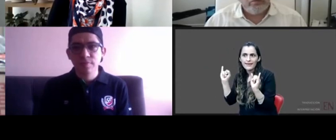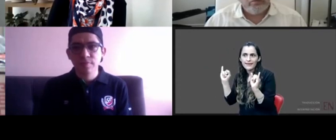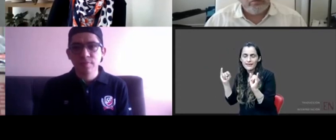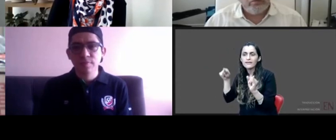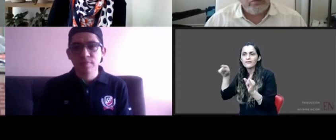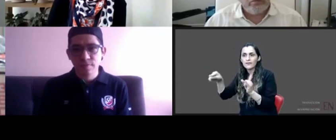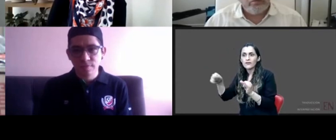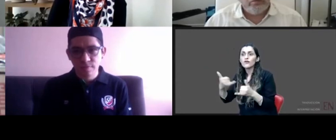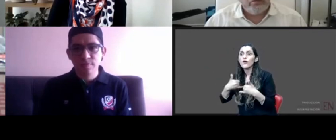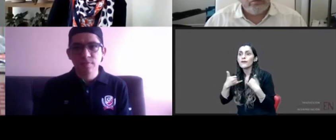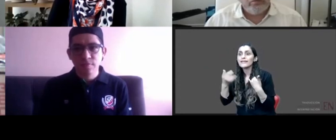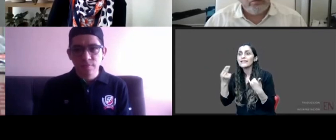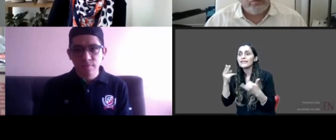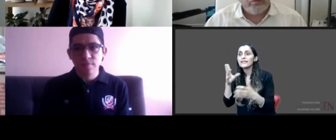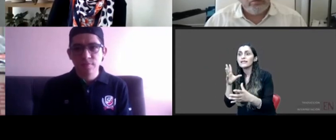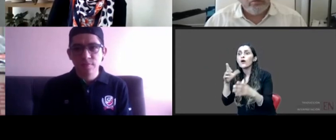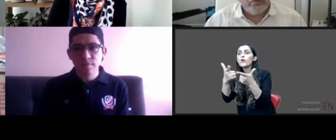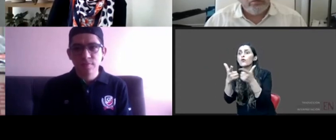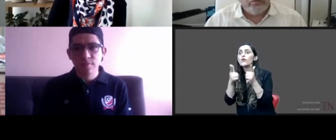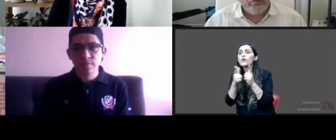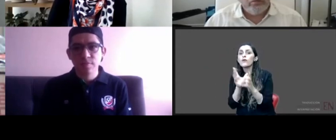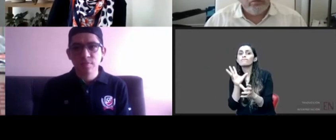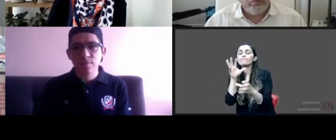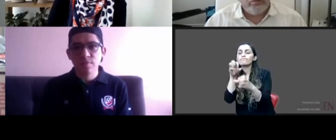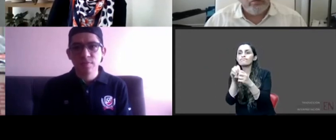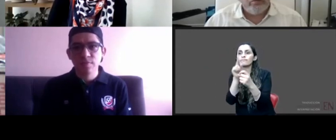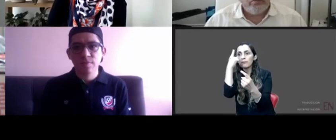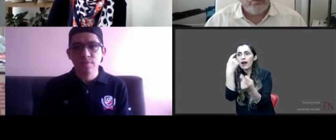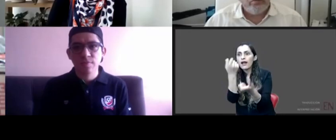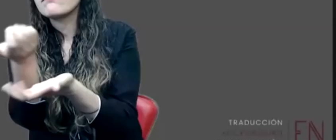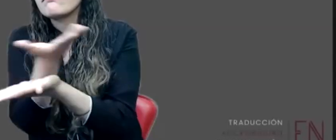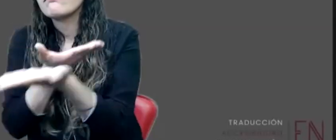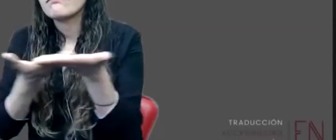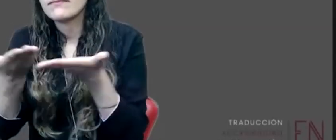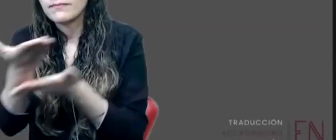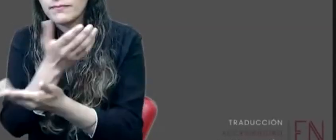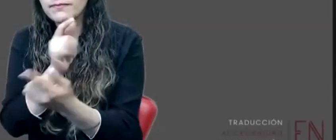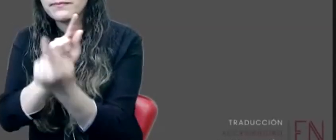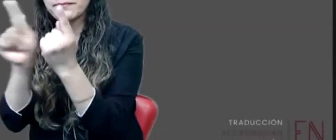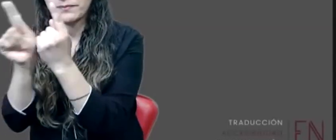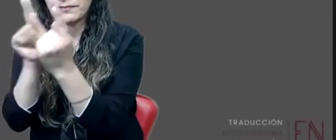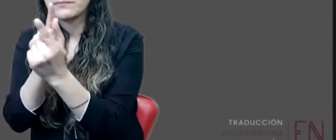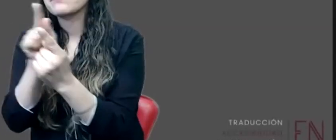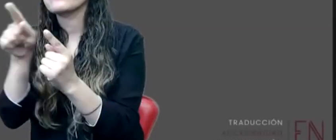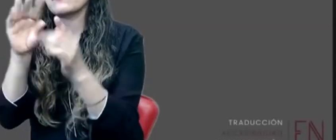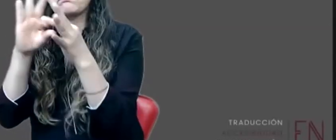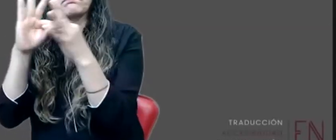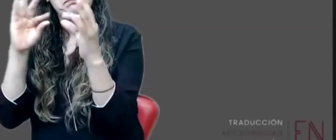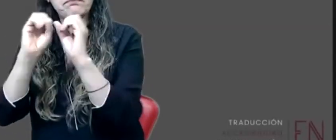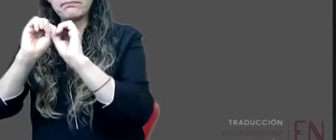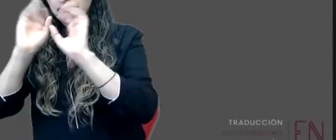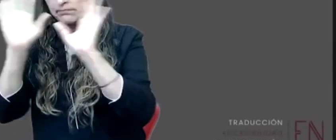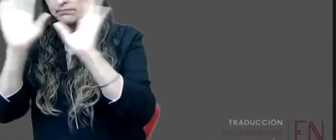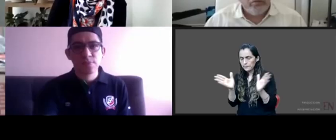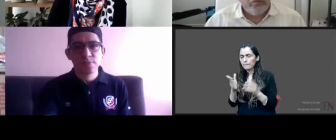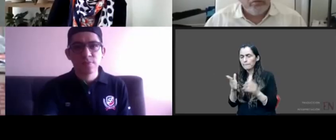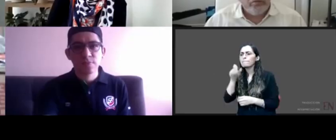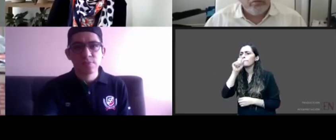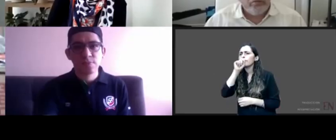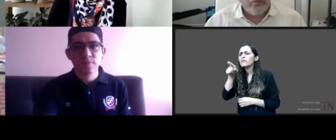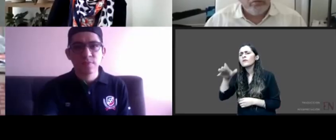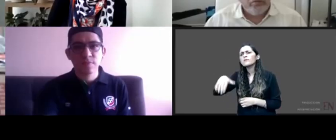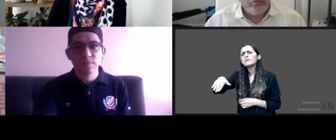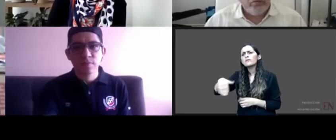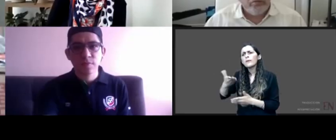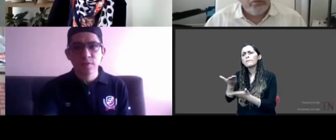sociales y todo esto que muy claramente lo describes. El tema de política pública también creo que